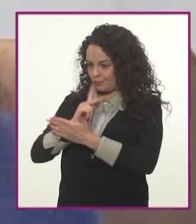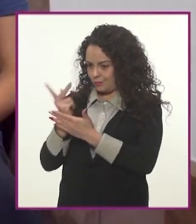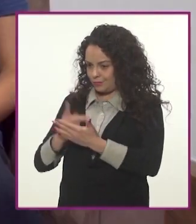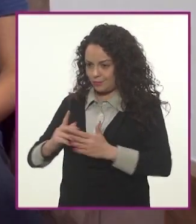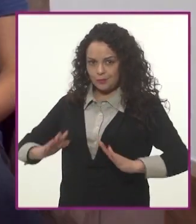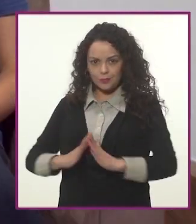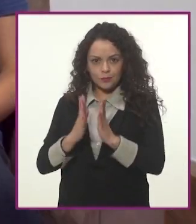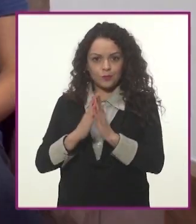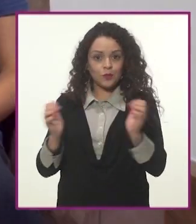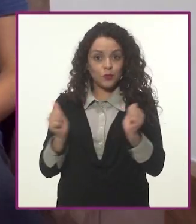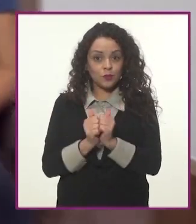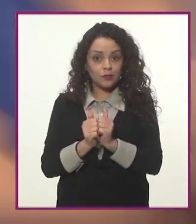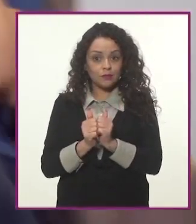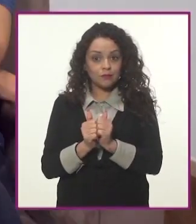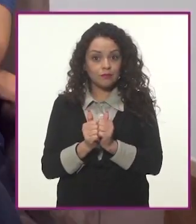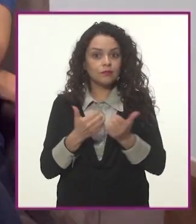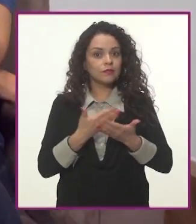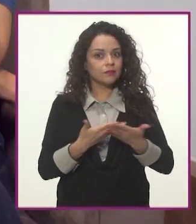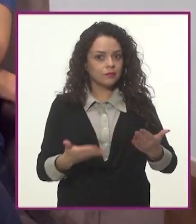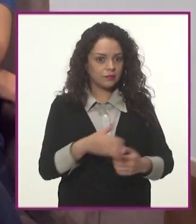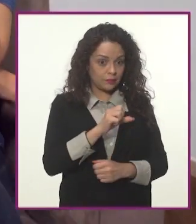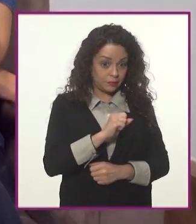con... Y ahora sí.